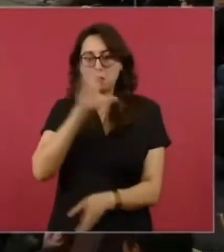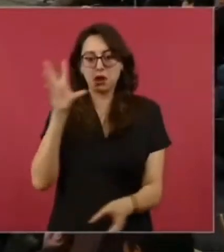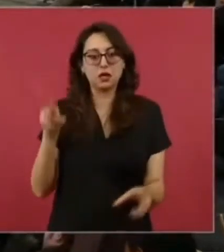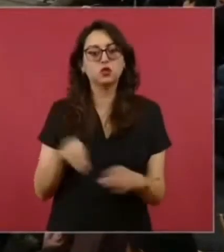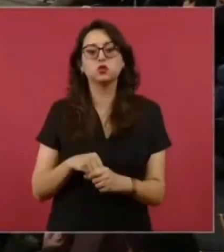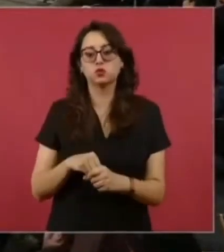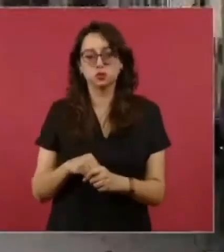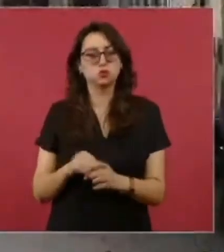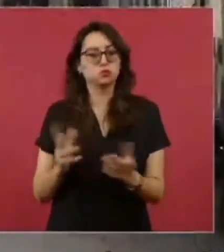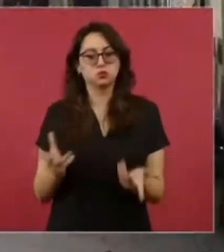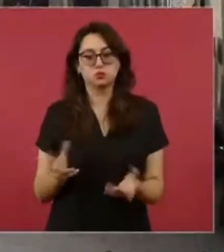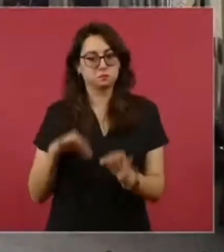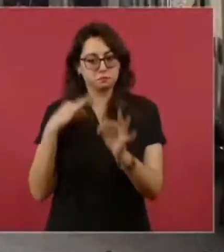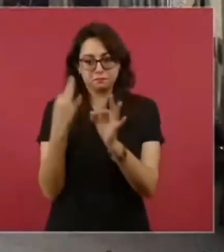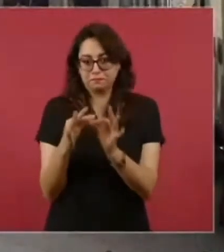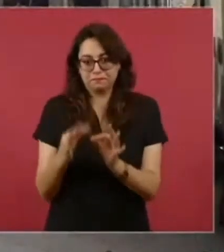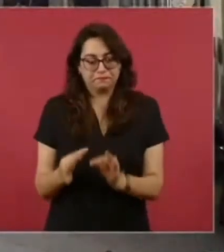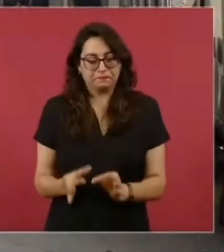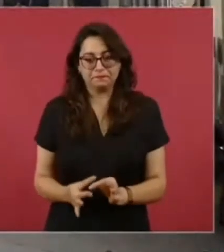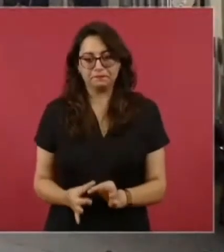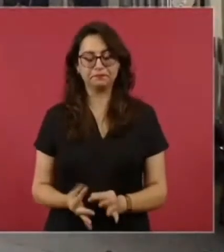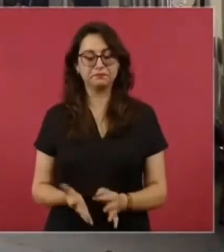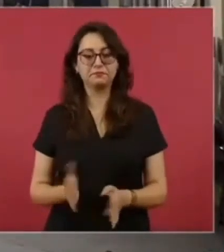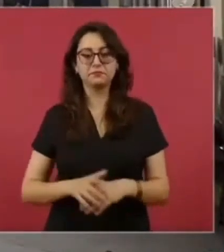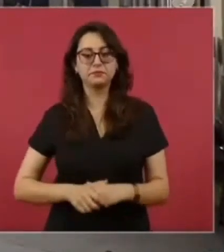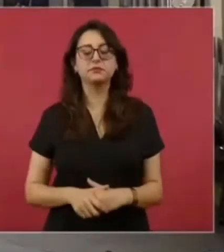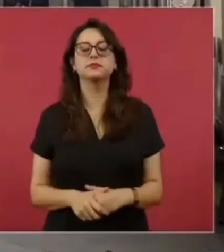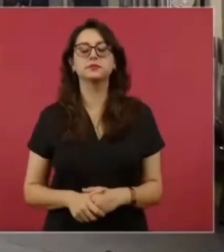recibimos eso y pagamos todos los impuestos. Por eso,